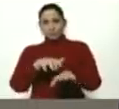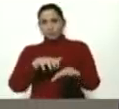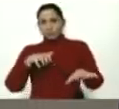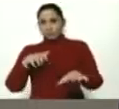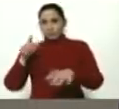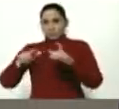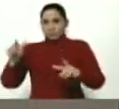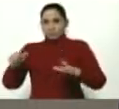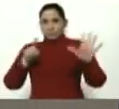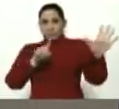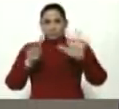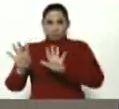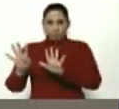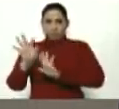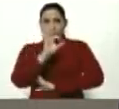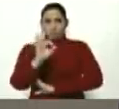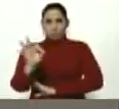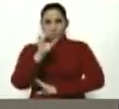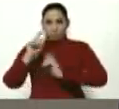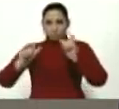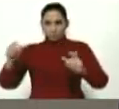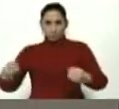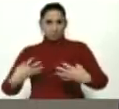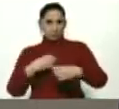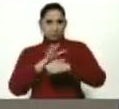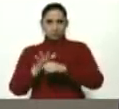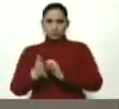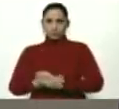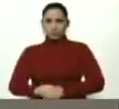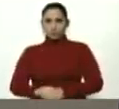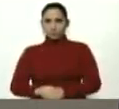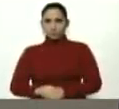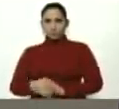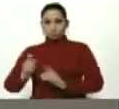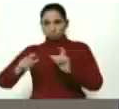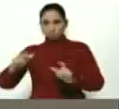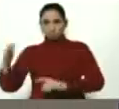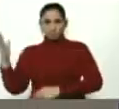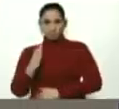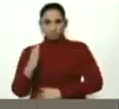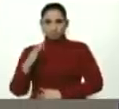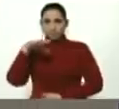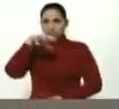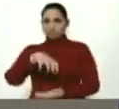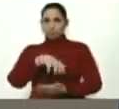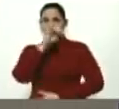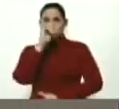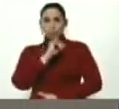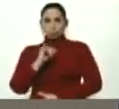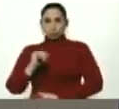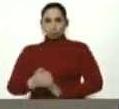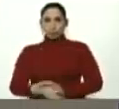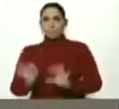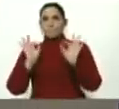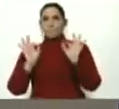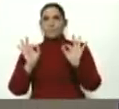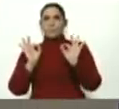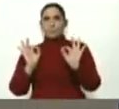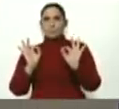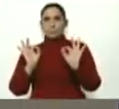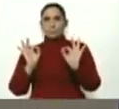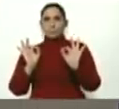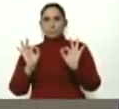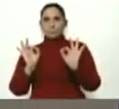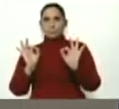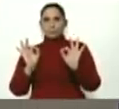el 69% de los casos, son casos que provienen del estado Zulia, específicamente